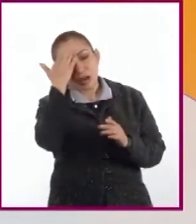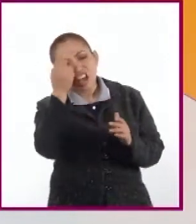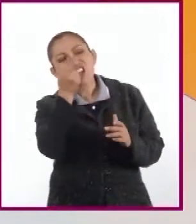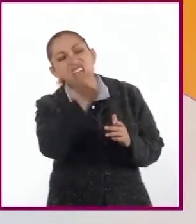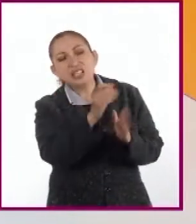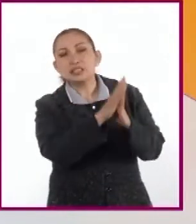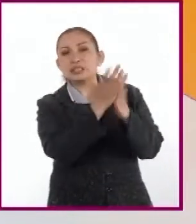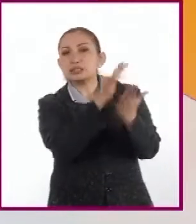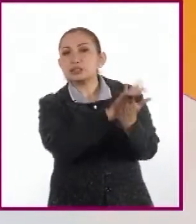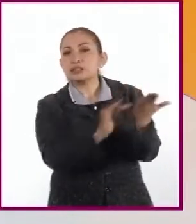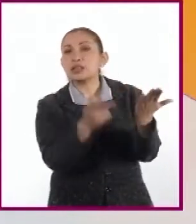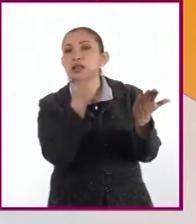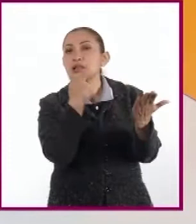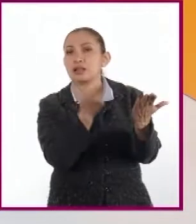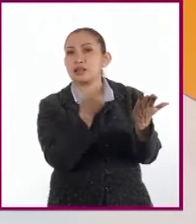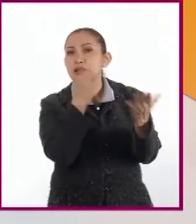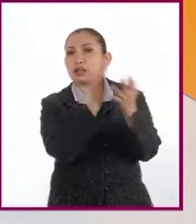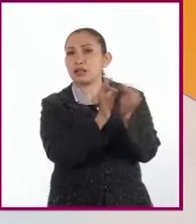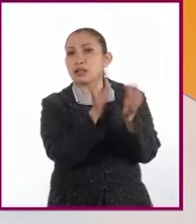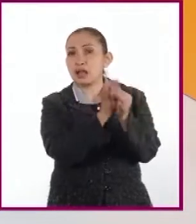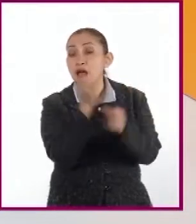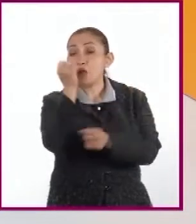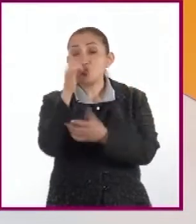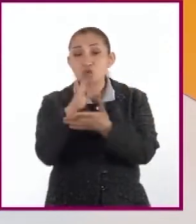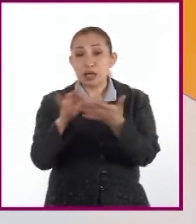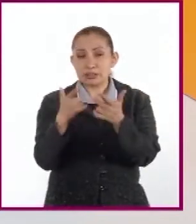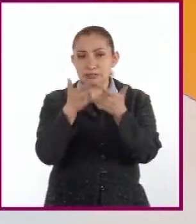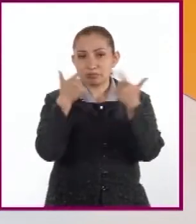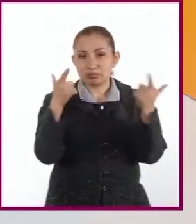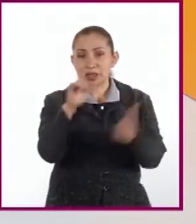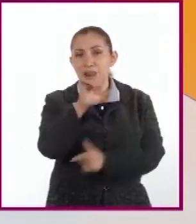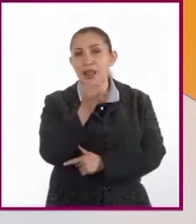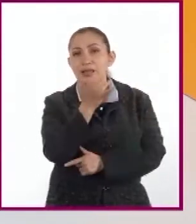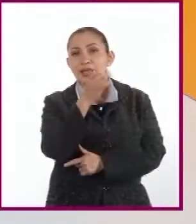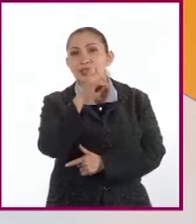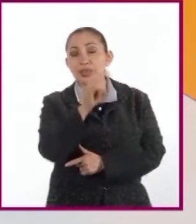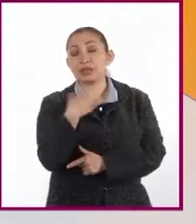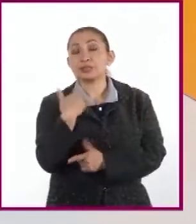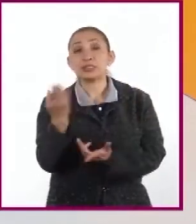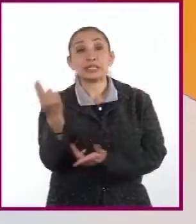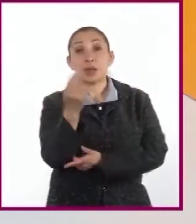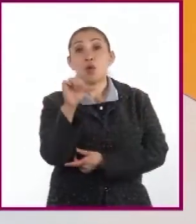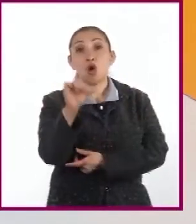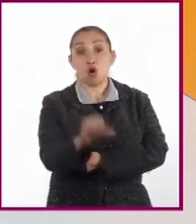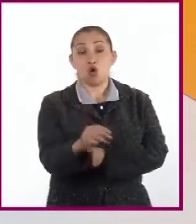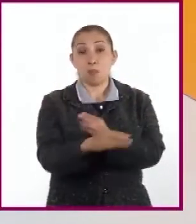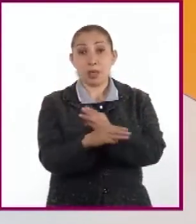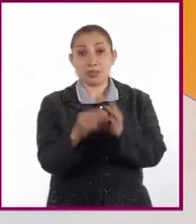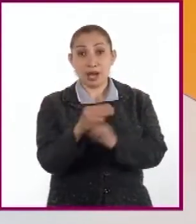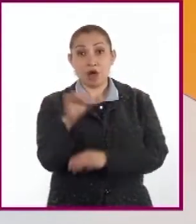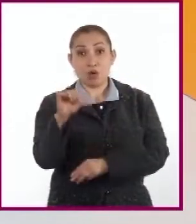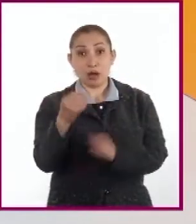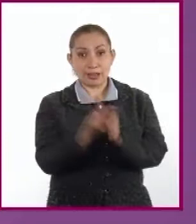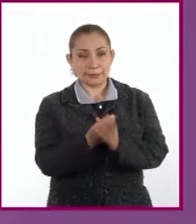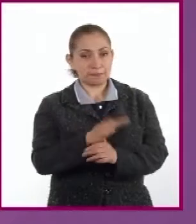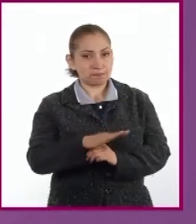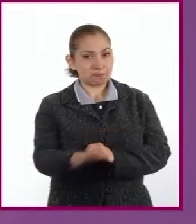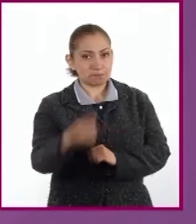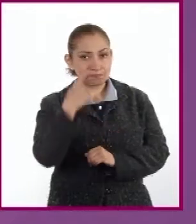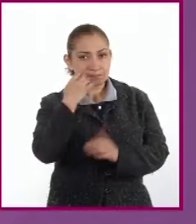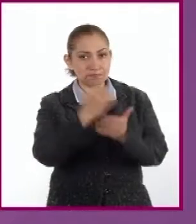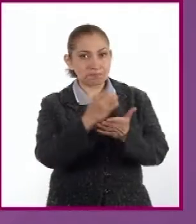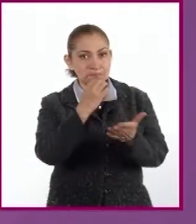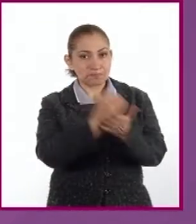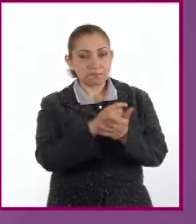la literatura oral, por lo que leeremos algunas leyendas. Los materiales que van a necesitar para esta sesión son